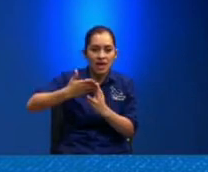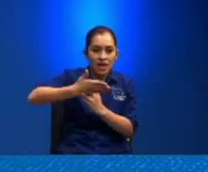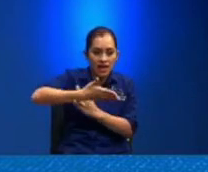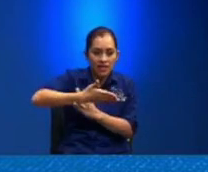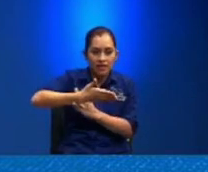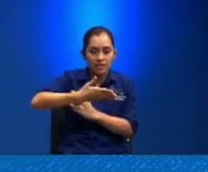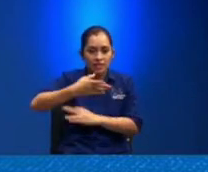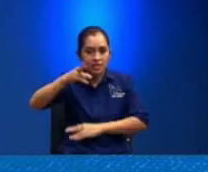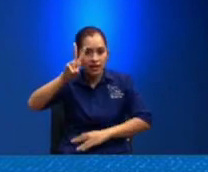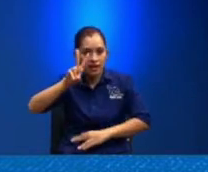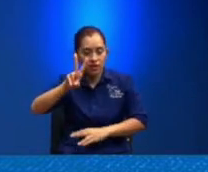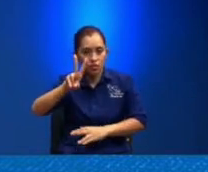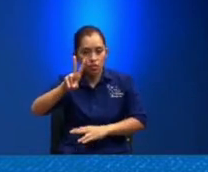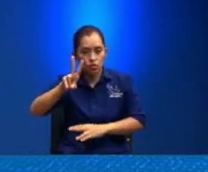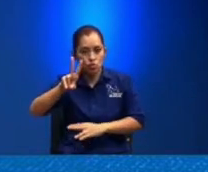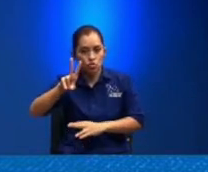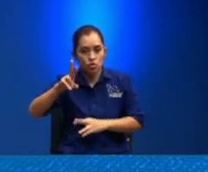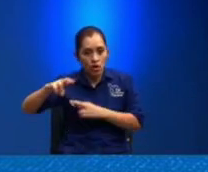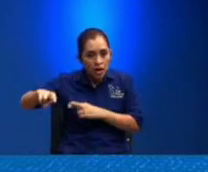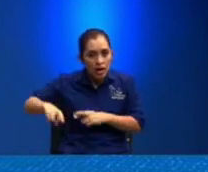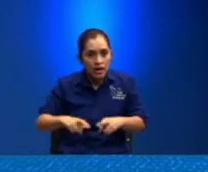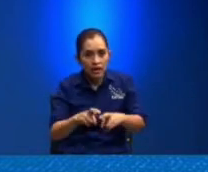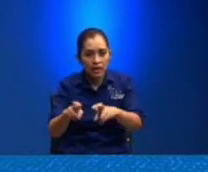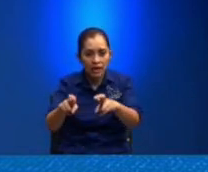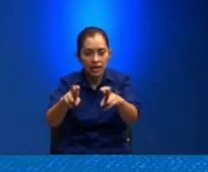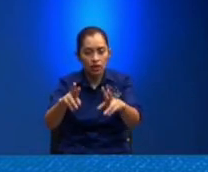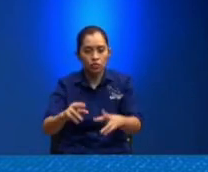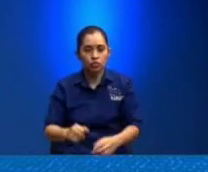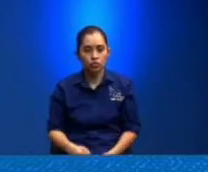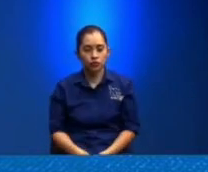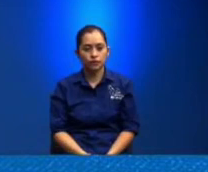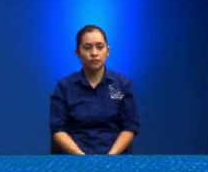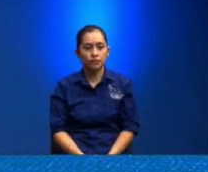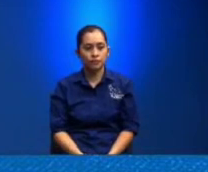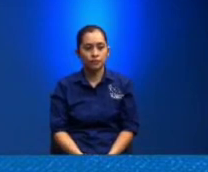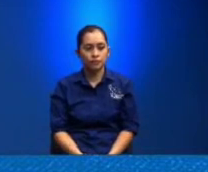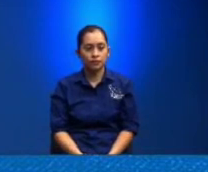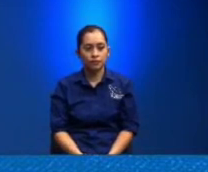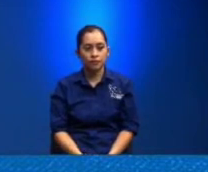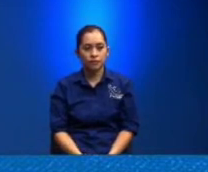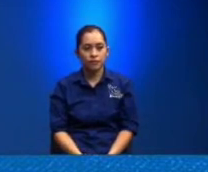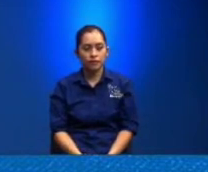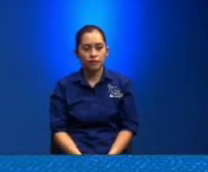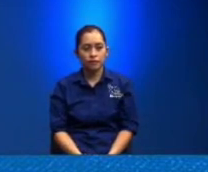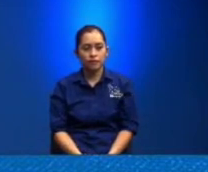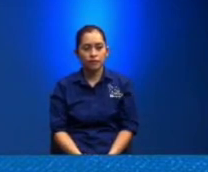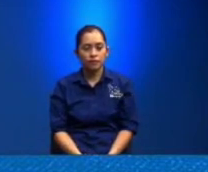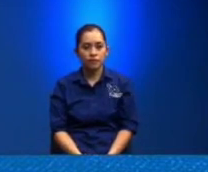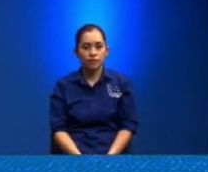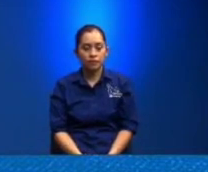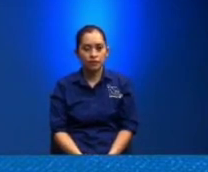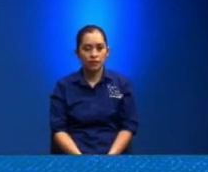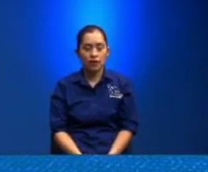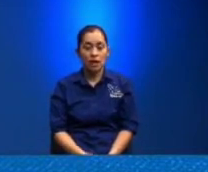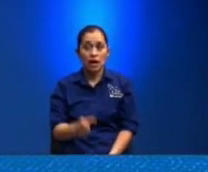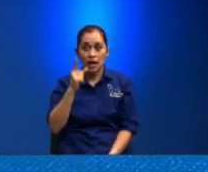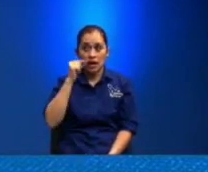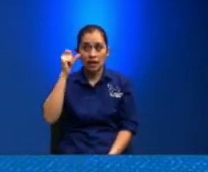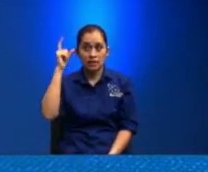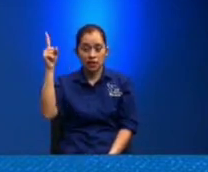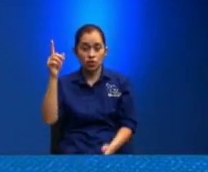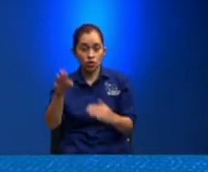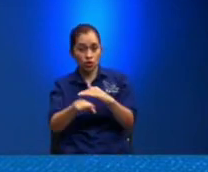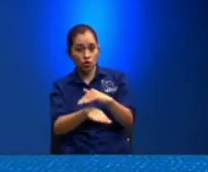y entonces de dónde nos saca el señor a nosotros sinceramente es de la mentalidad de no